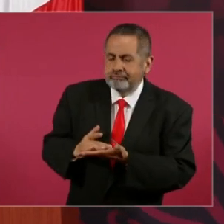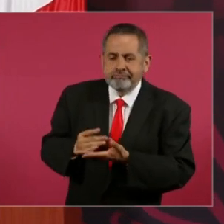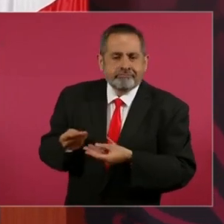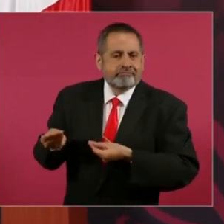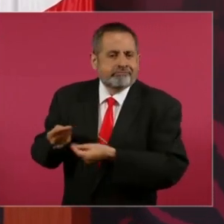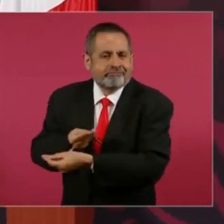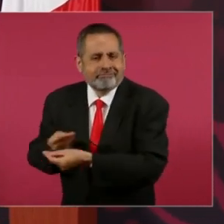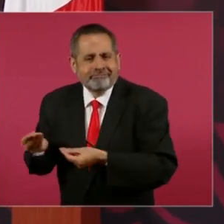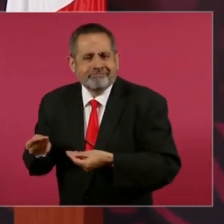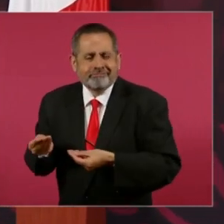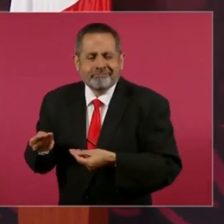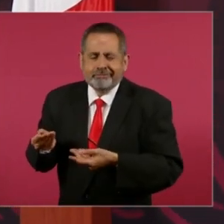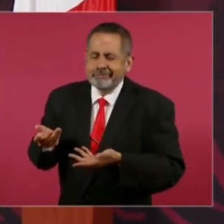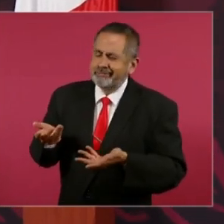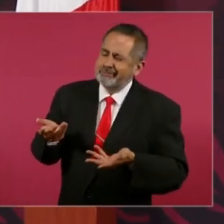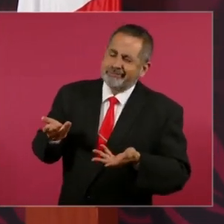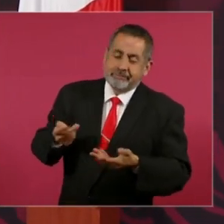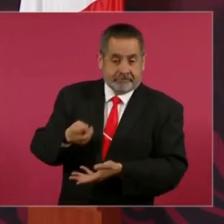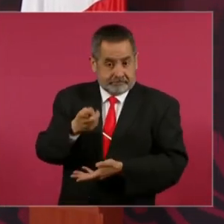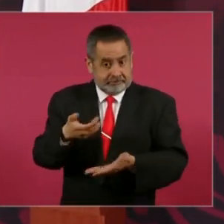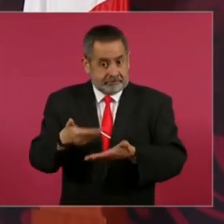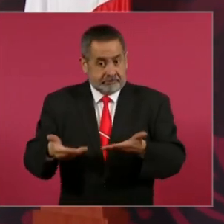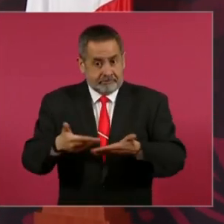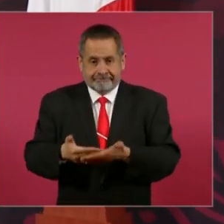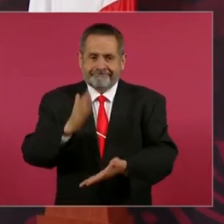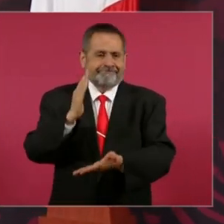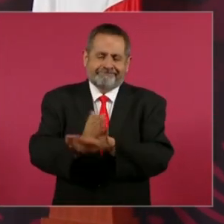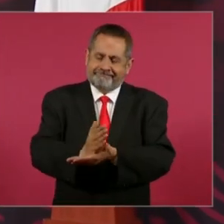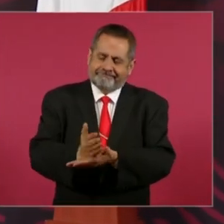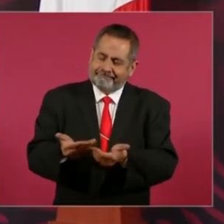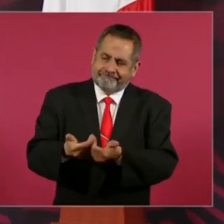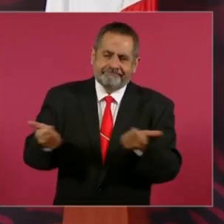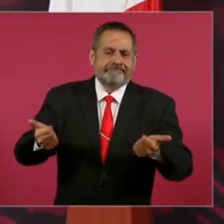ahora ya